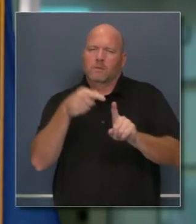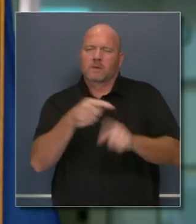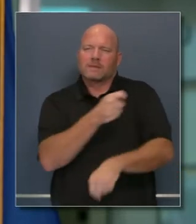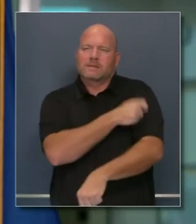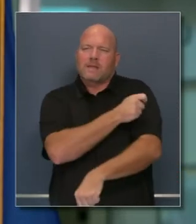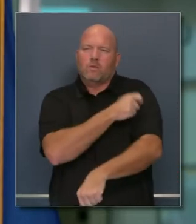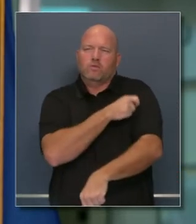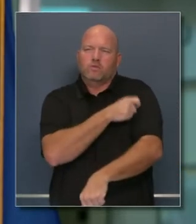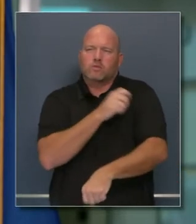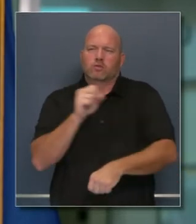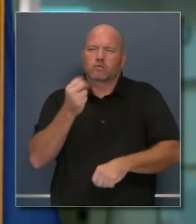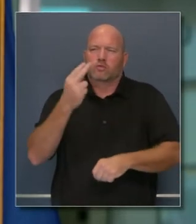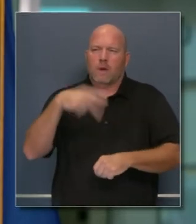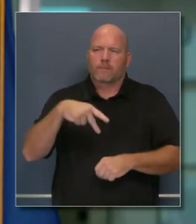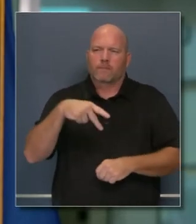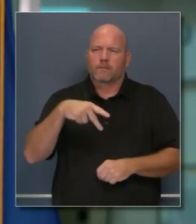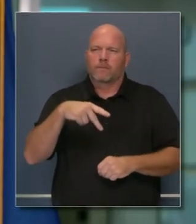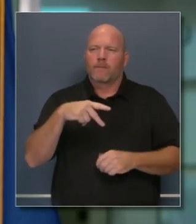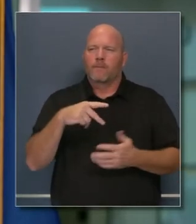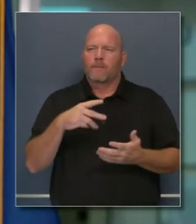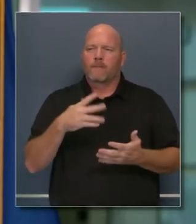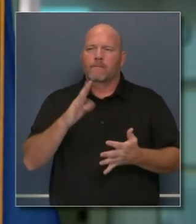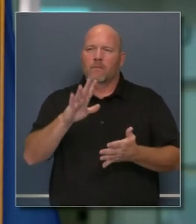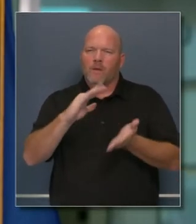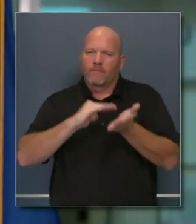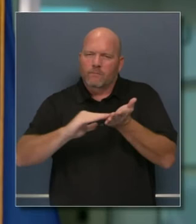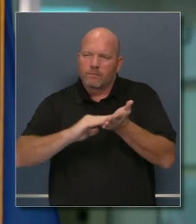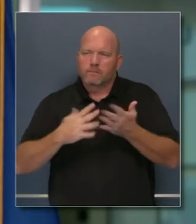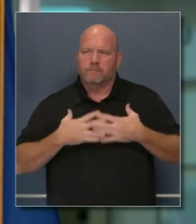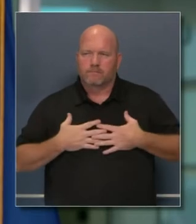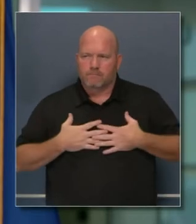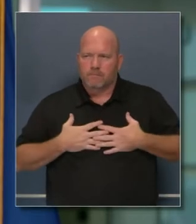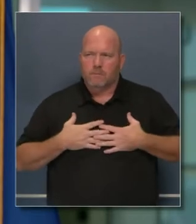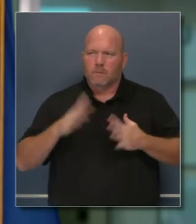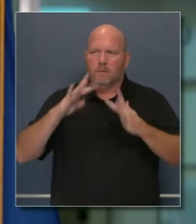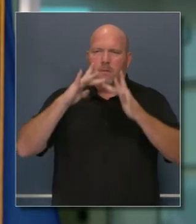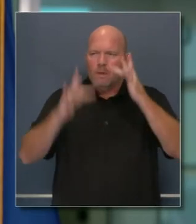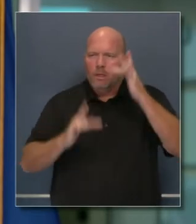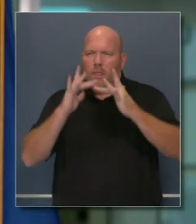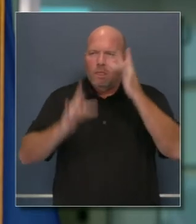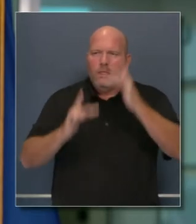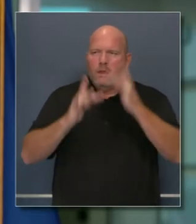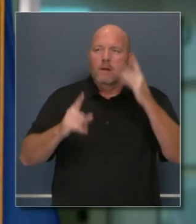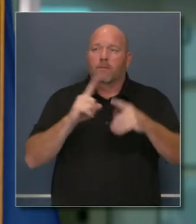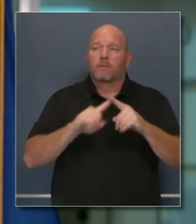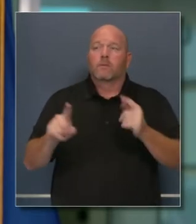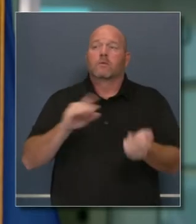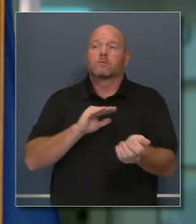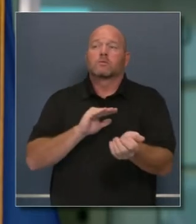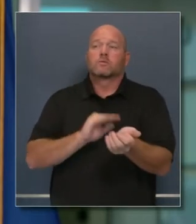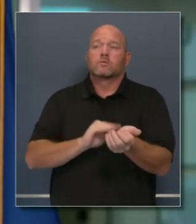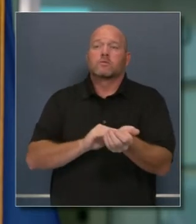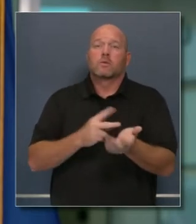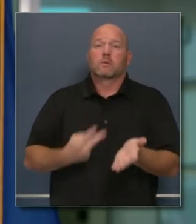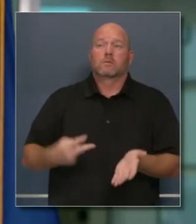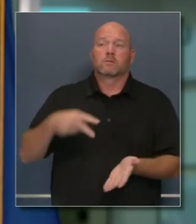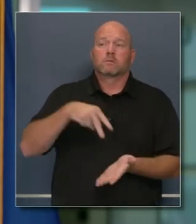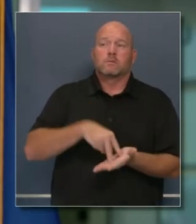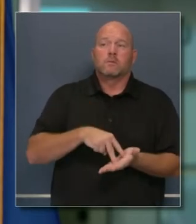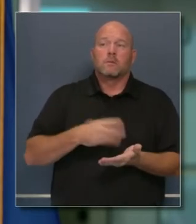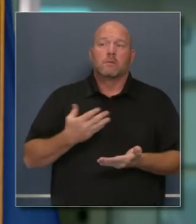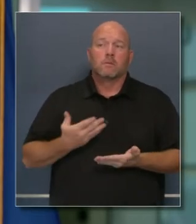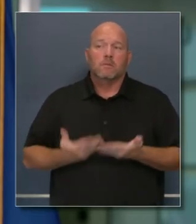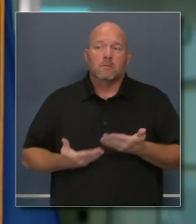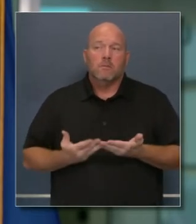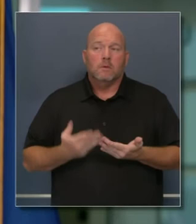los salones de tatuajes y las guías, las pautas para ellos. Discúlpeme, el doctor Cádiz estaba saliendo de